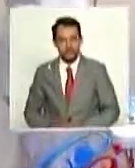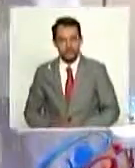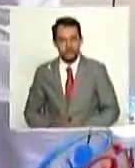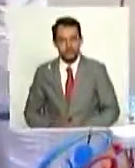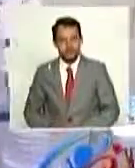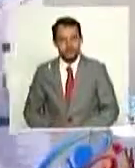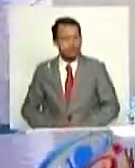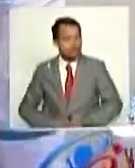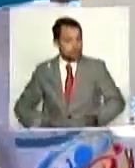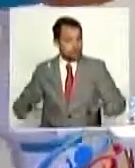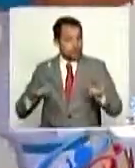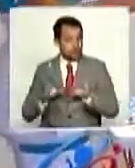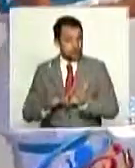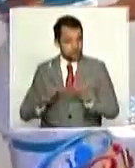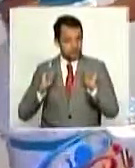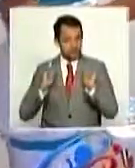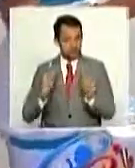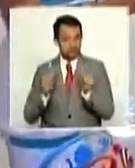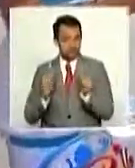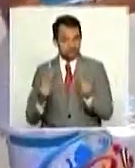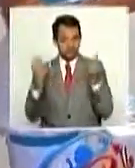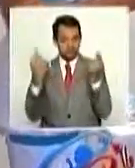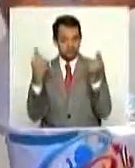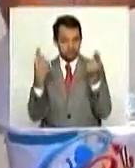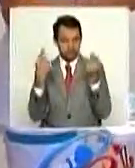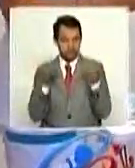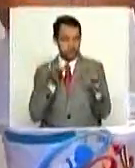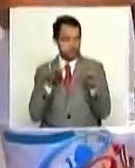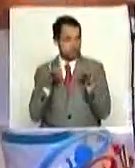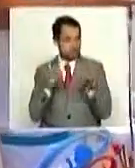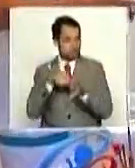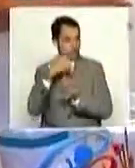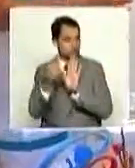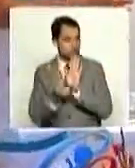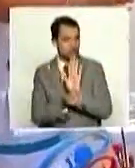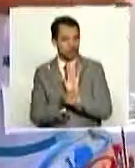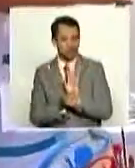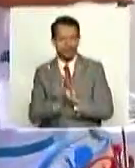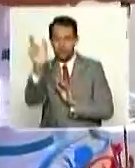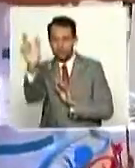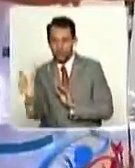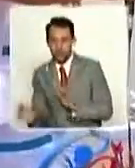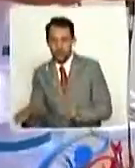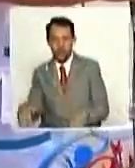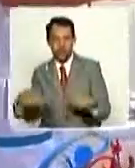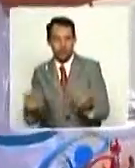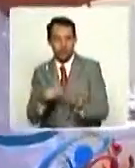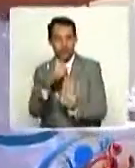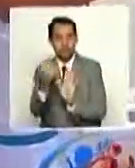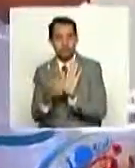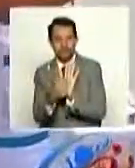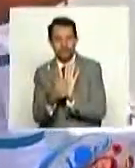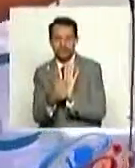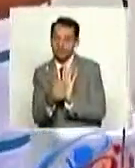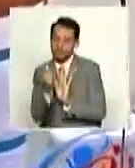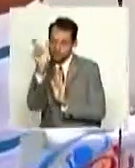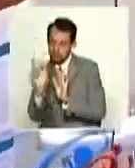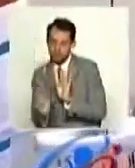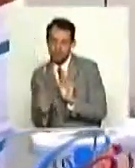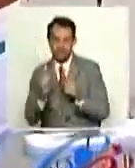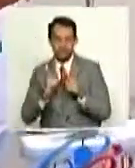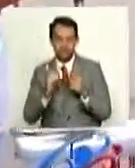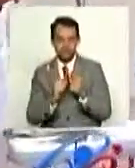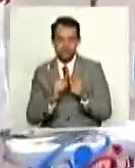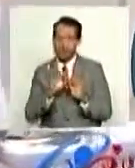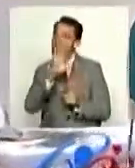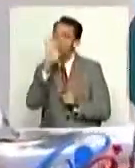Es muy importante que ustedes entiendan todo lo que hay detrás de una consulta integral. Y esto es una reflexión. Yo nunca